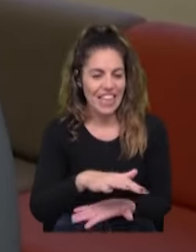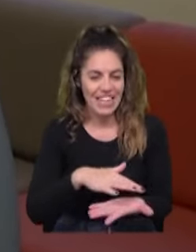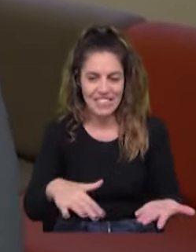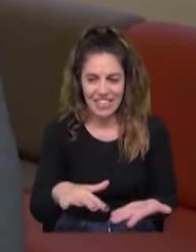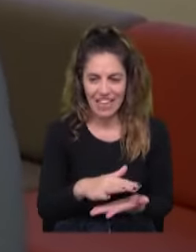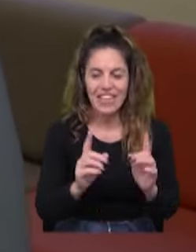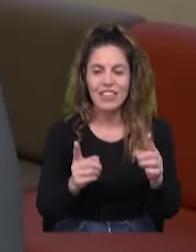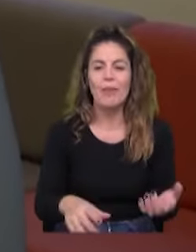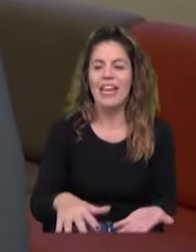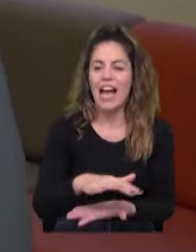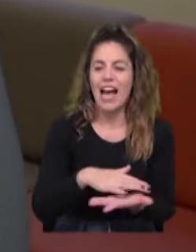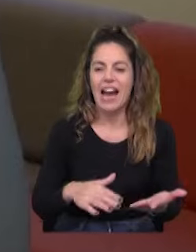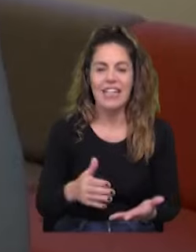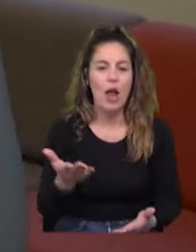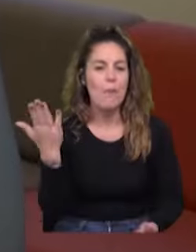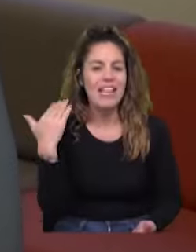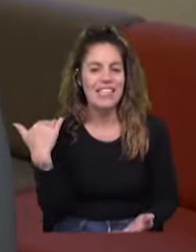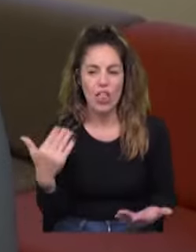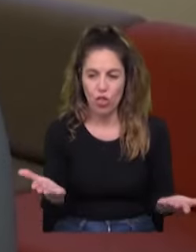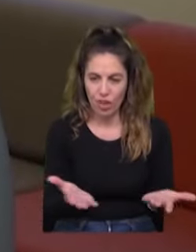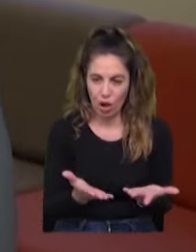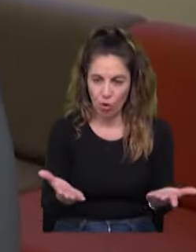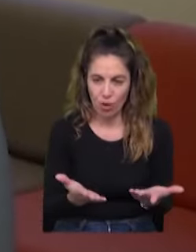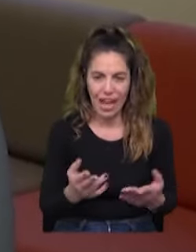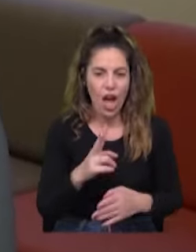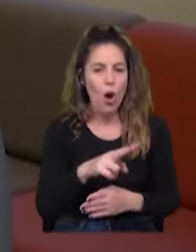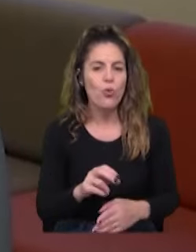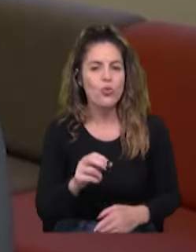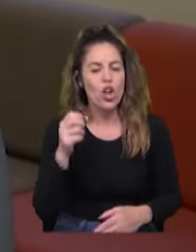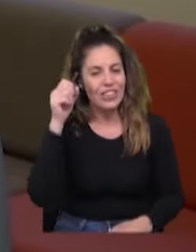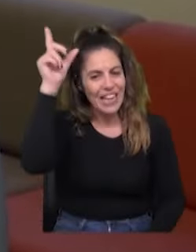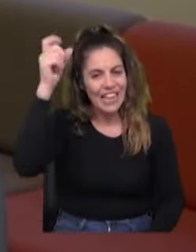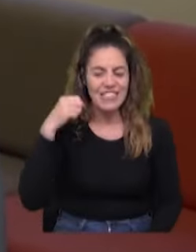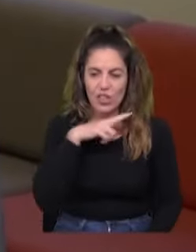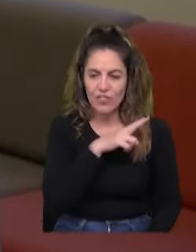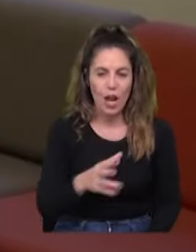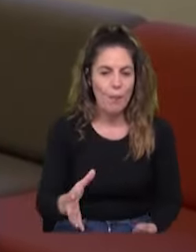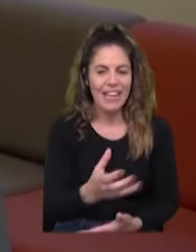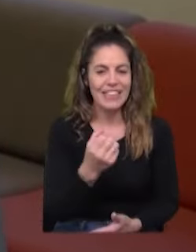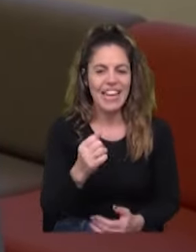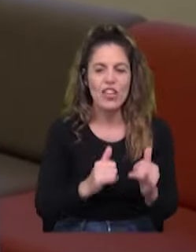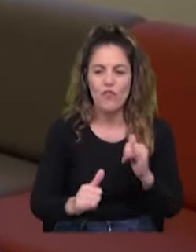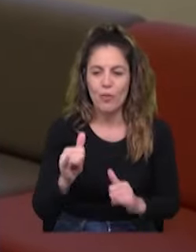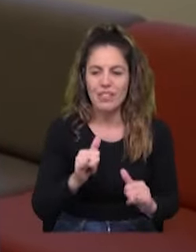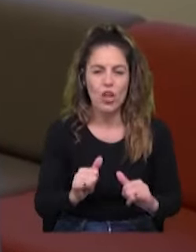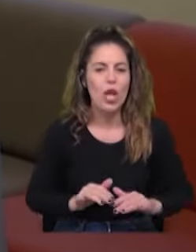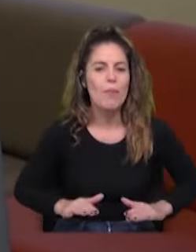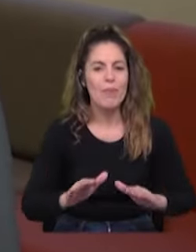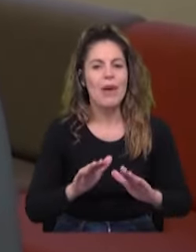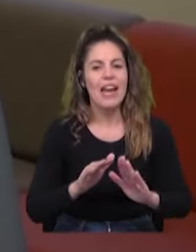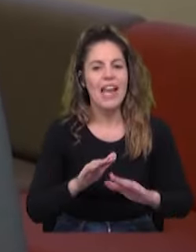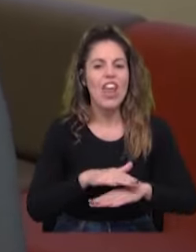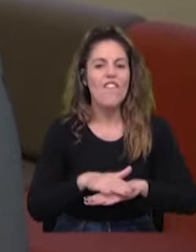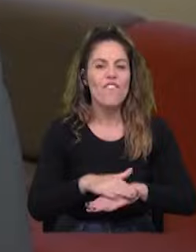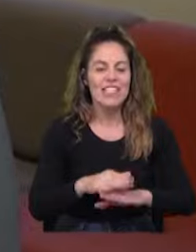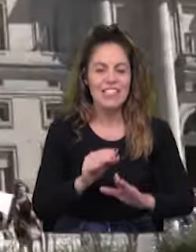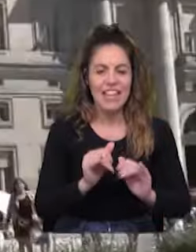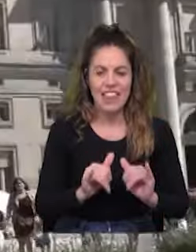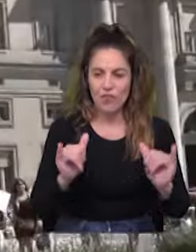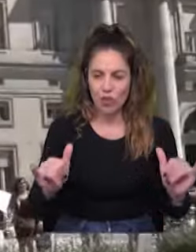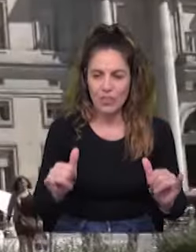este área de pasado reciente y el uso de ia para extraer información y armar bases de datos con la máxima